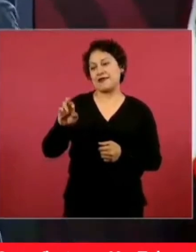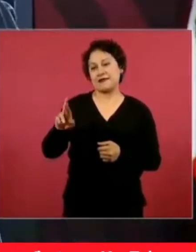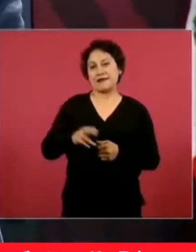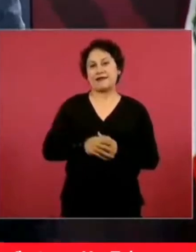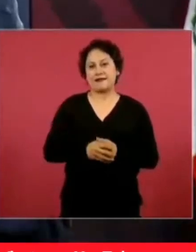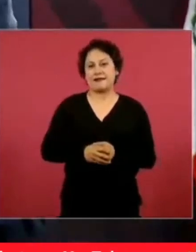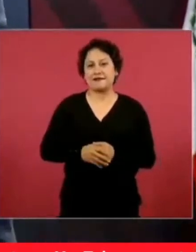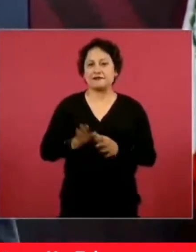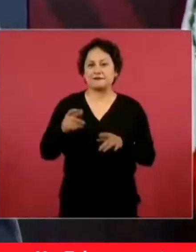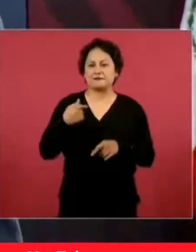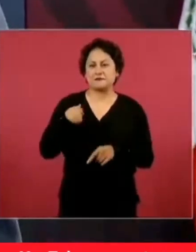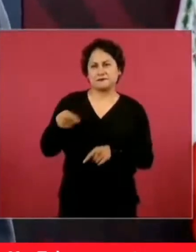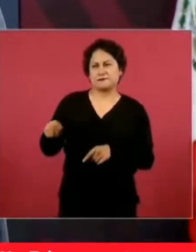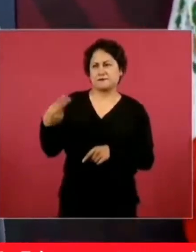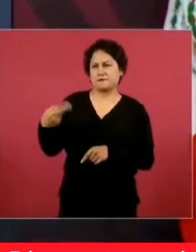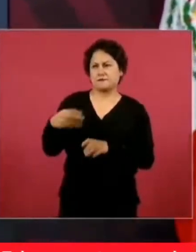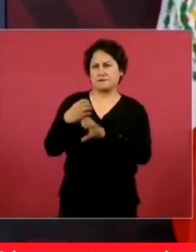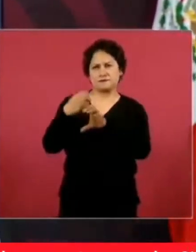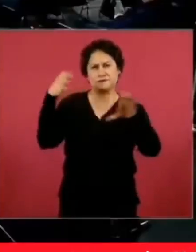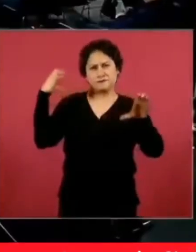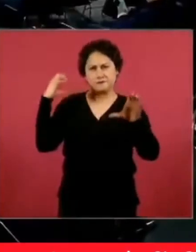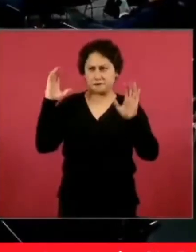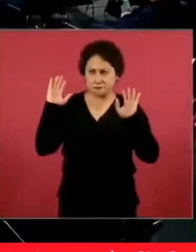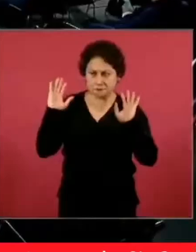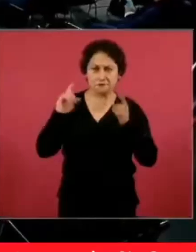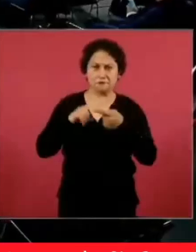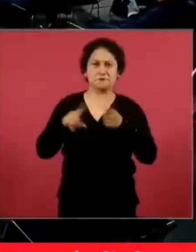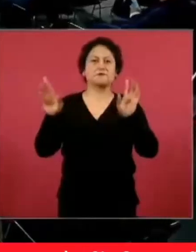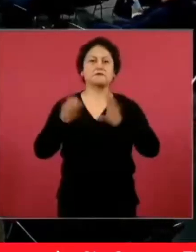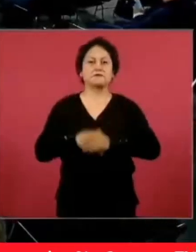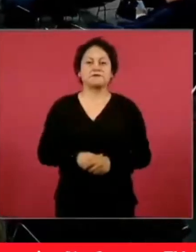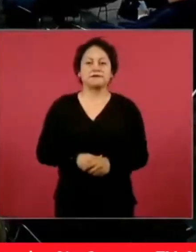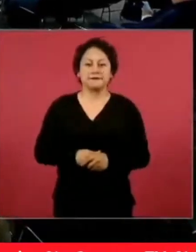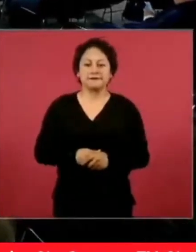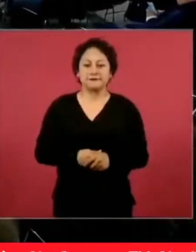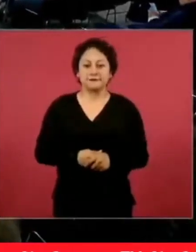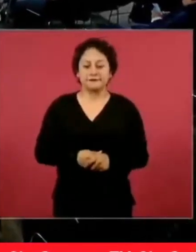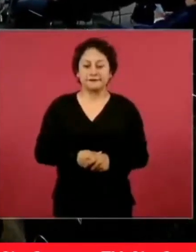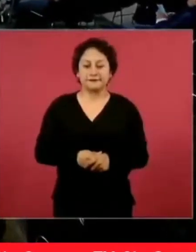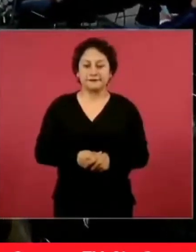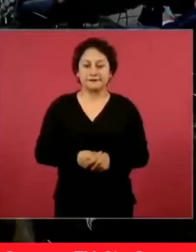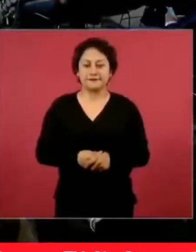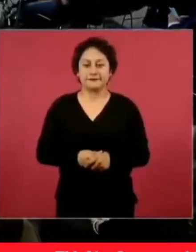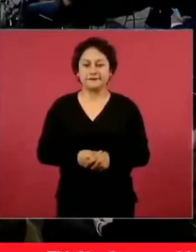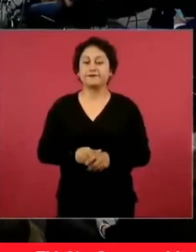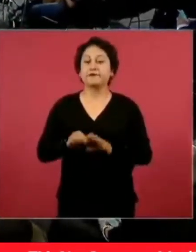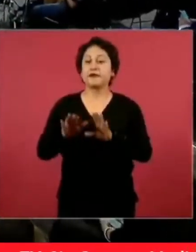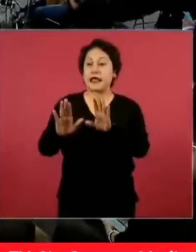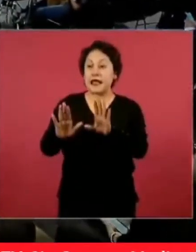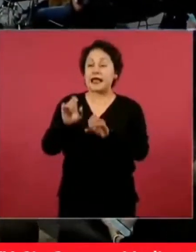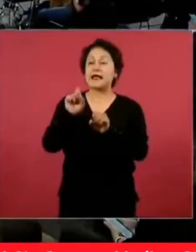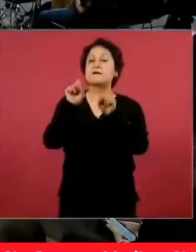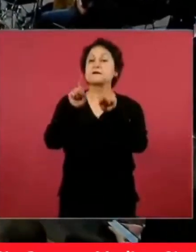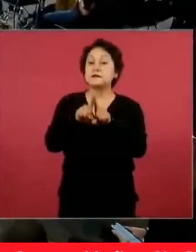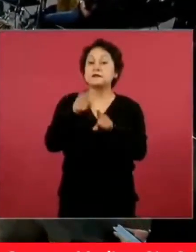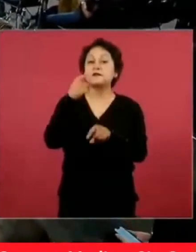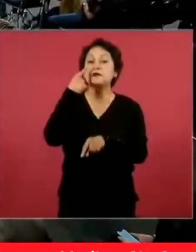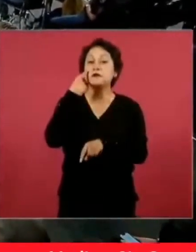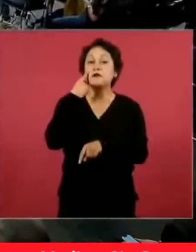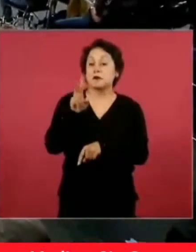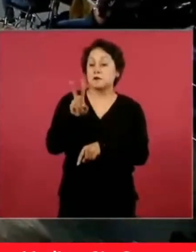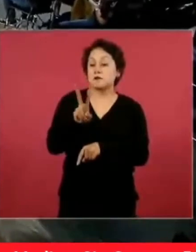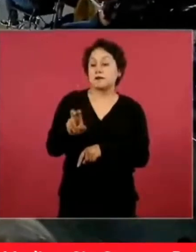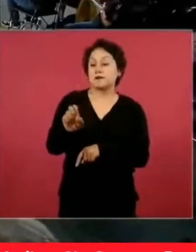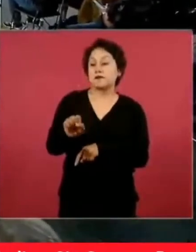¿no?, hay el fin de semana en los medios